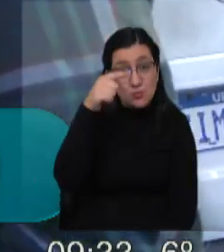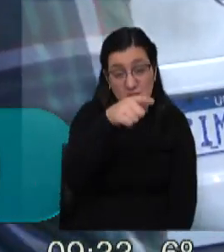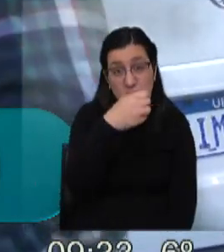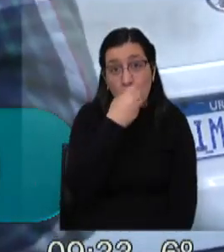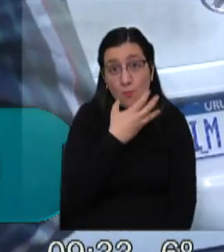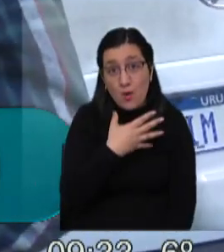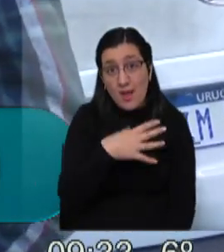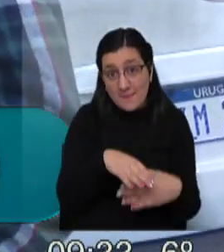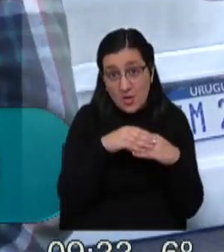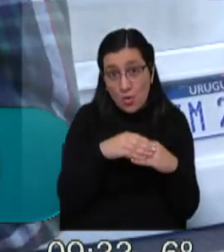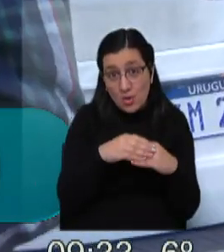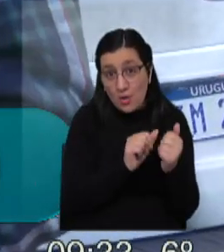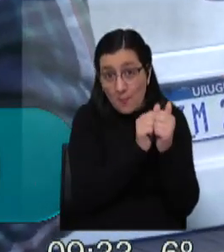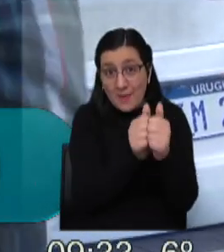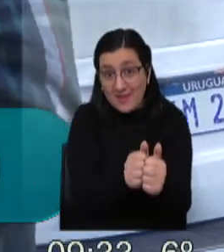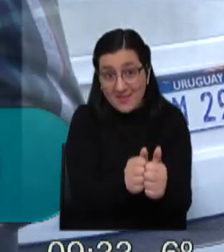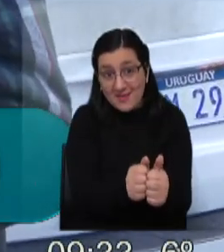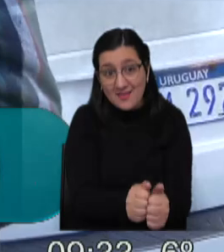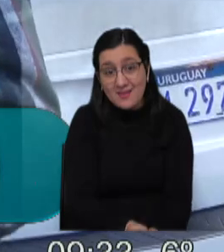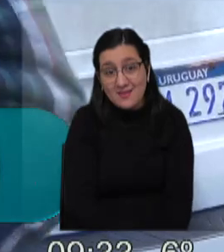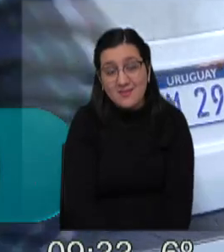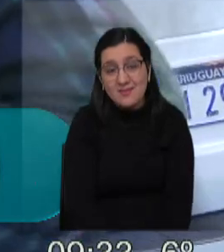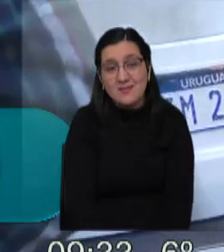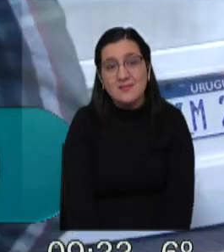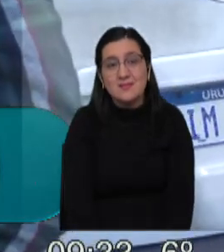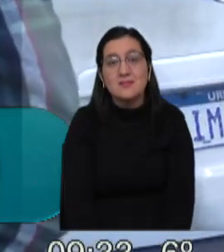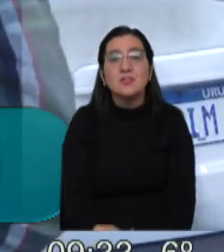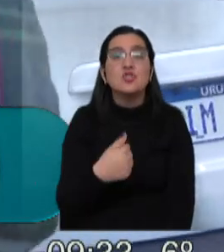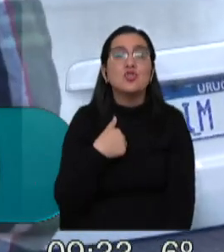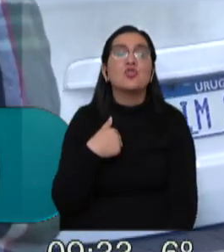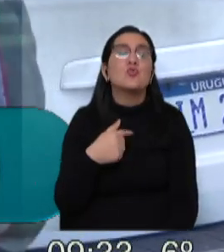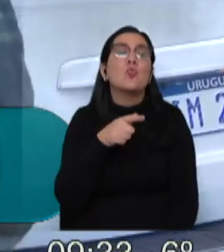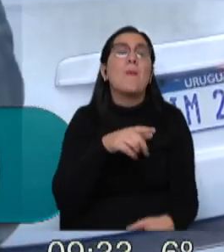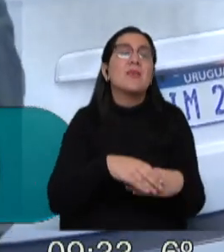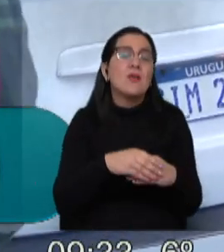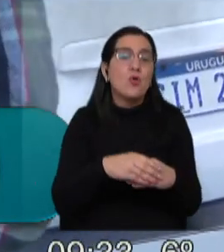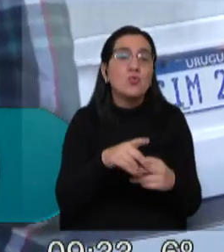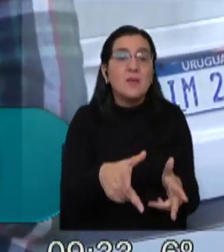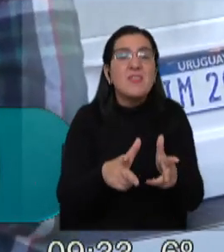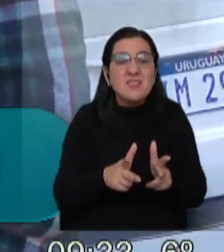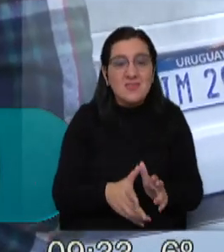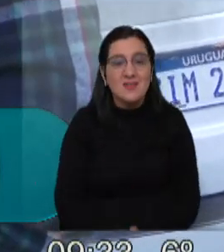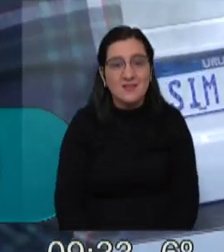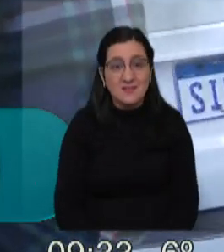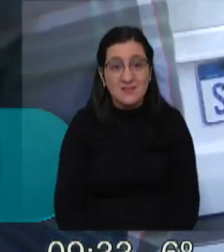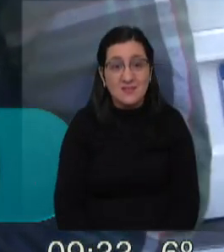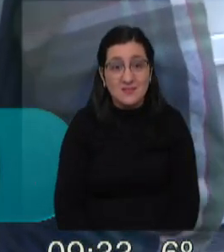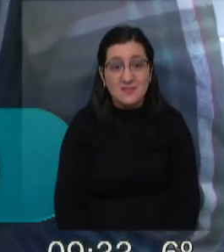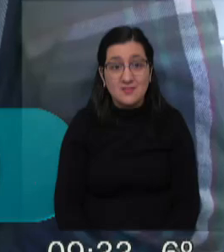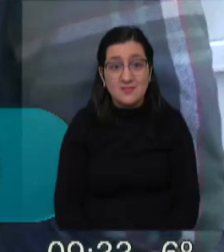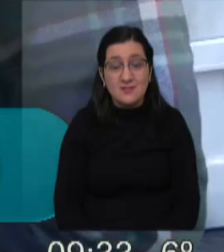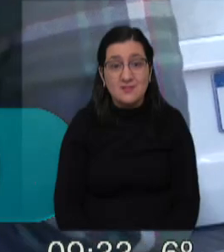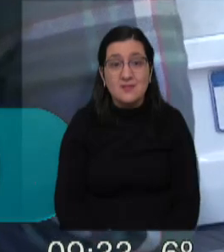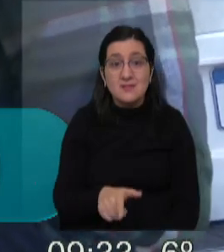buen amigo que acompaña o cómo es usted como amigo? Si yo fuera su amigo, ¿usted qué me diría? Y en el caso